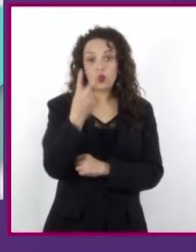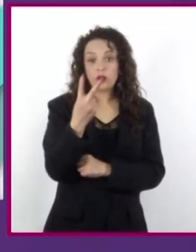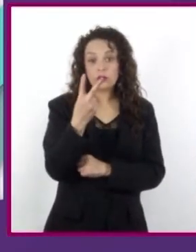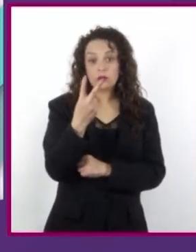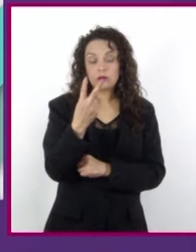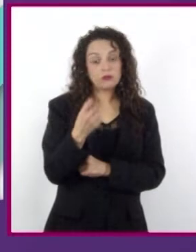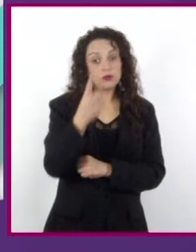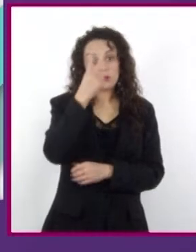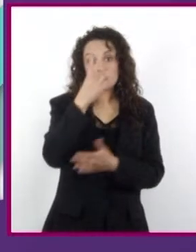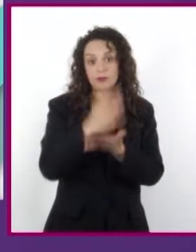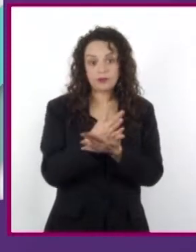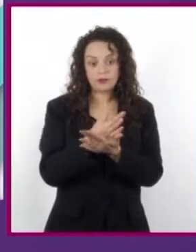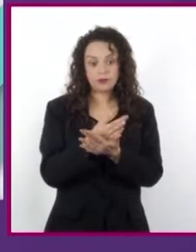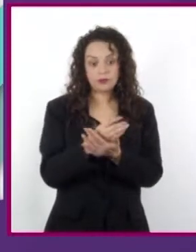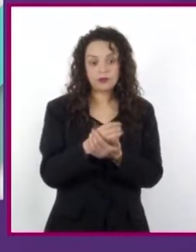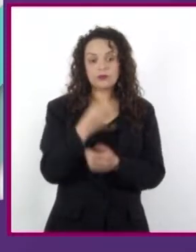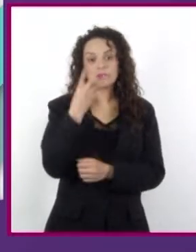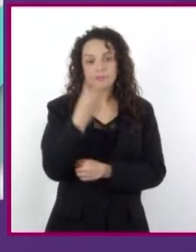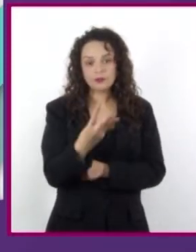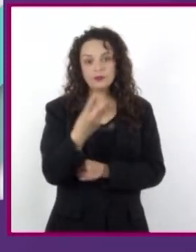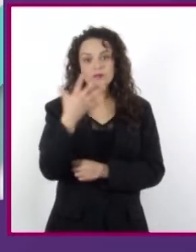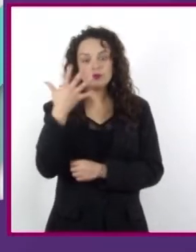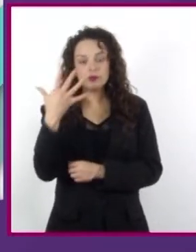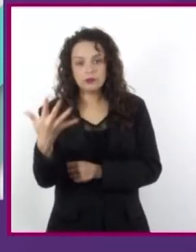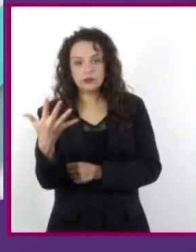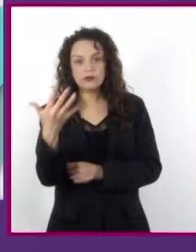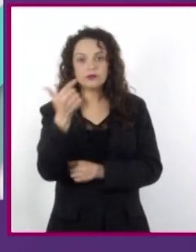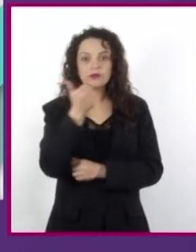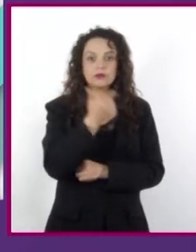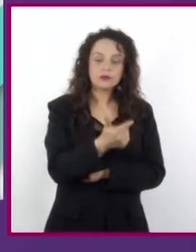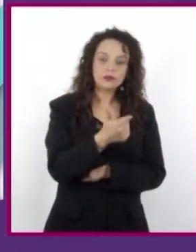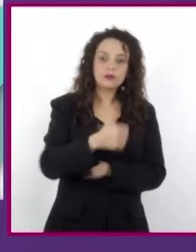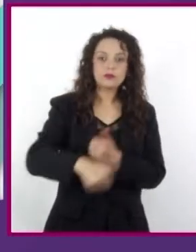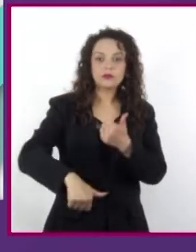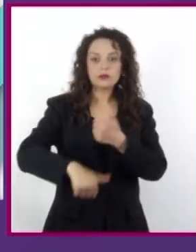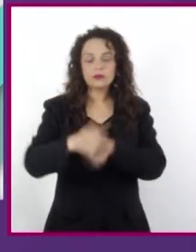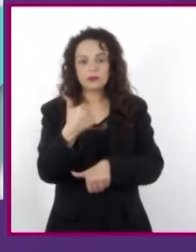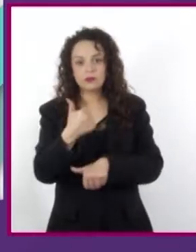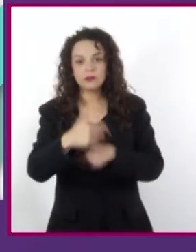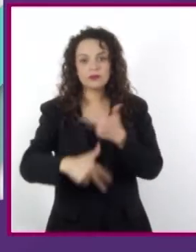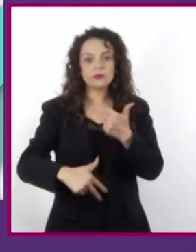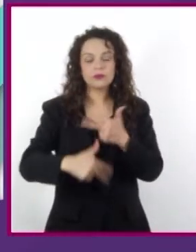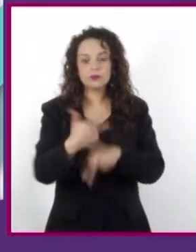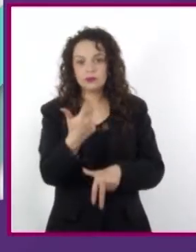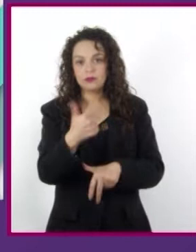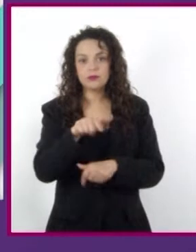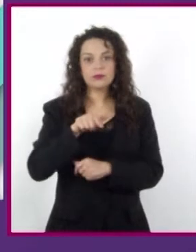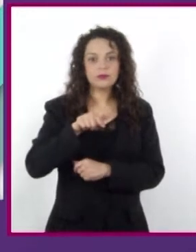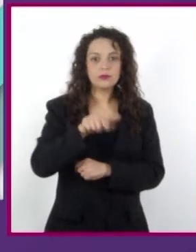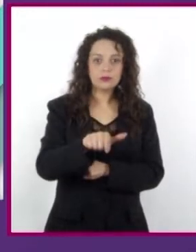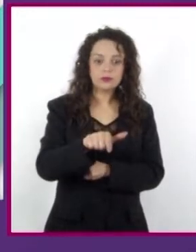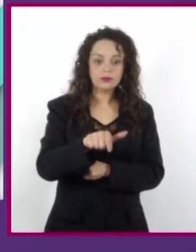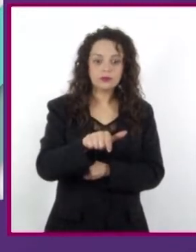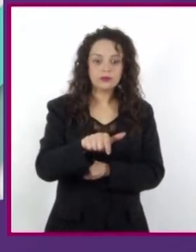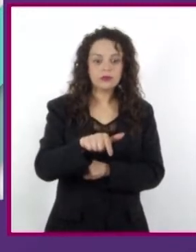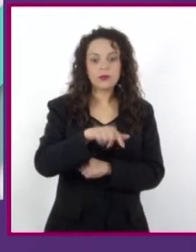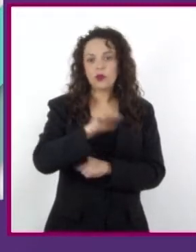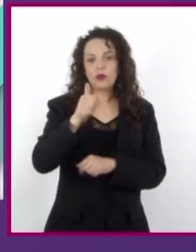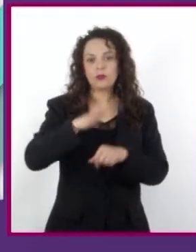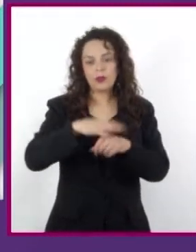par. 3, 5, 7, 11, 13, 17, entre